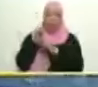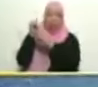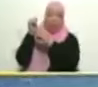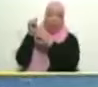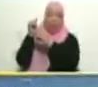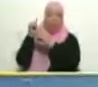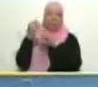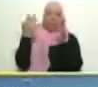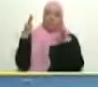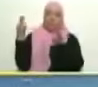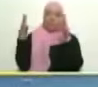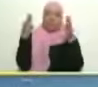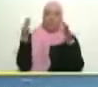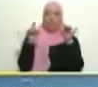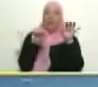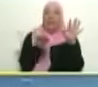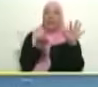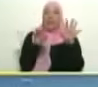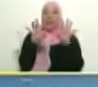Un